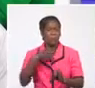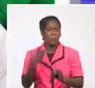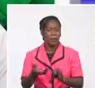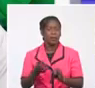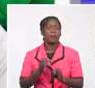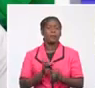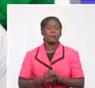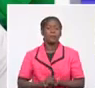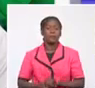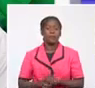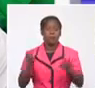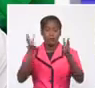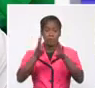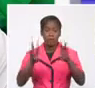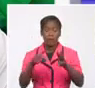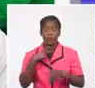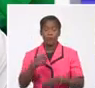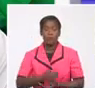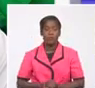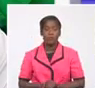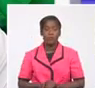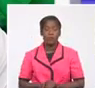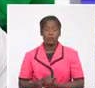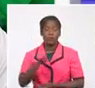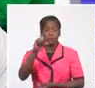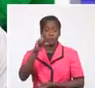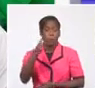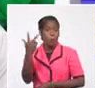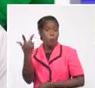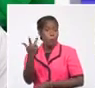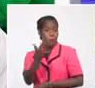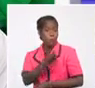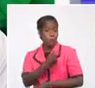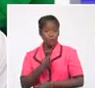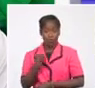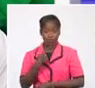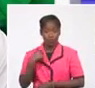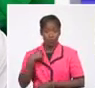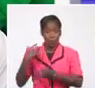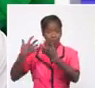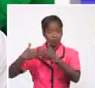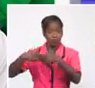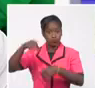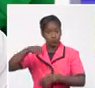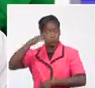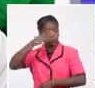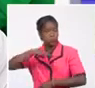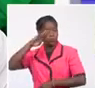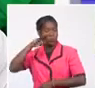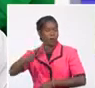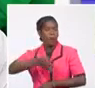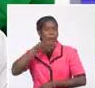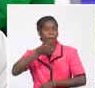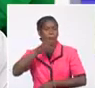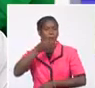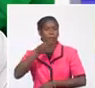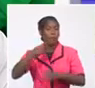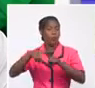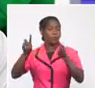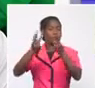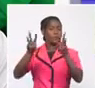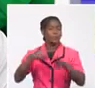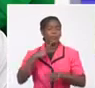Organización Mundial de la Salud con una clasificación que ahí se ponía, que nuestros candidatos vacunales